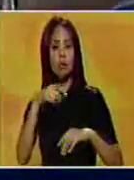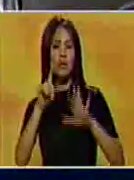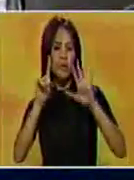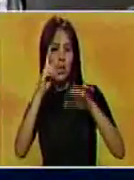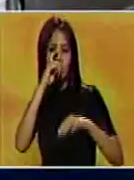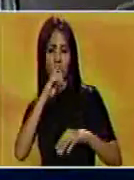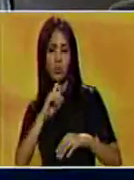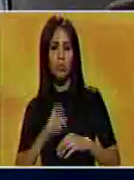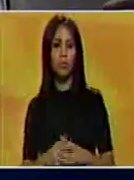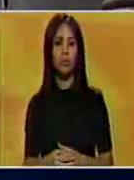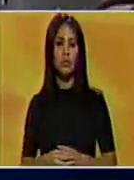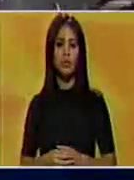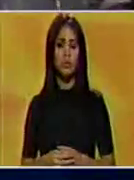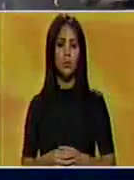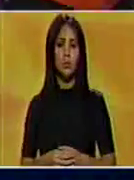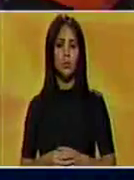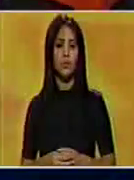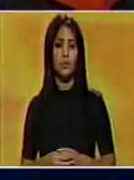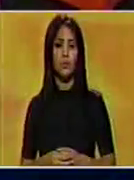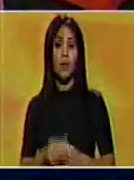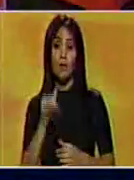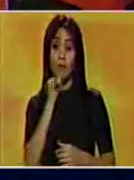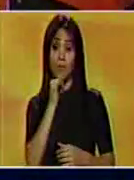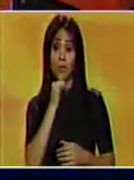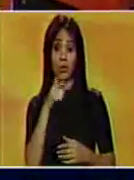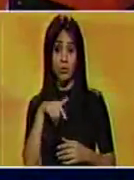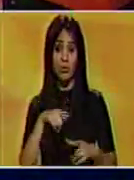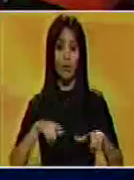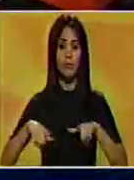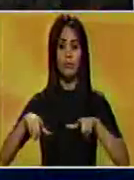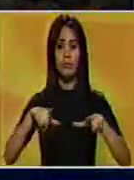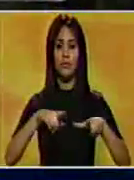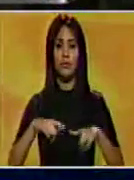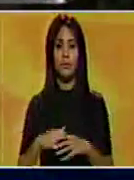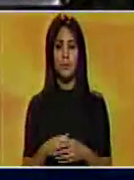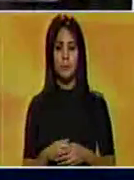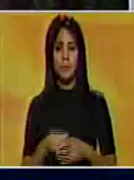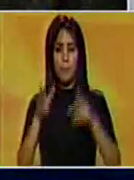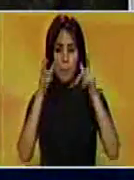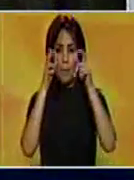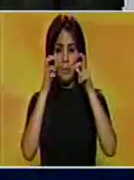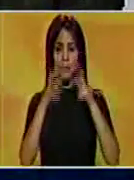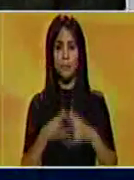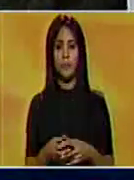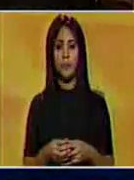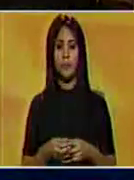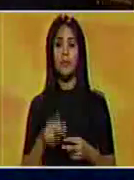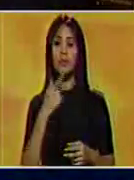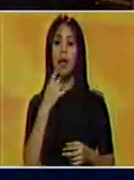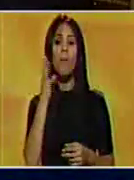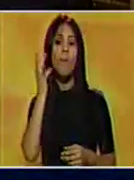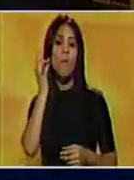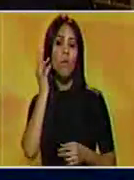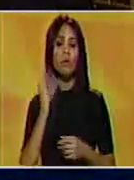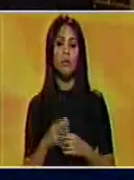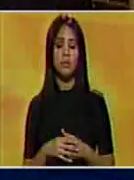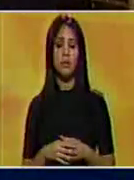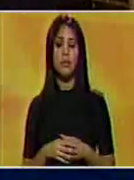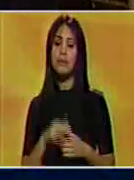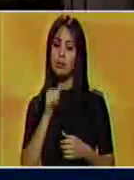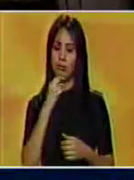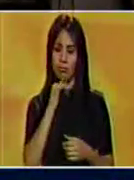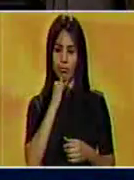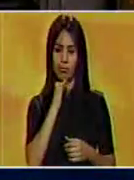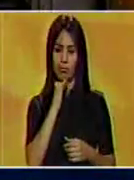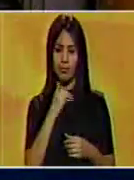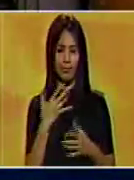de acuerdo a la información que hemos recogido en este sitio. Vamos a escuchar el testimonio de una vecina, quien ofreció detalles de lo